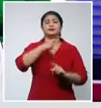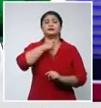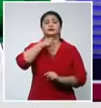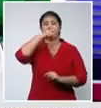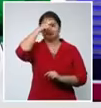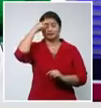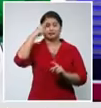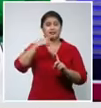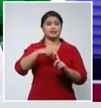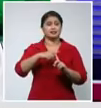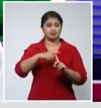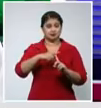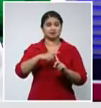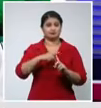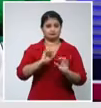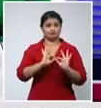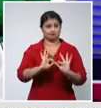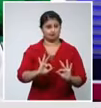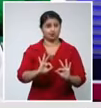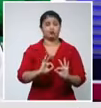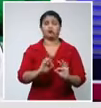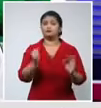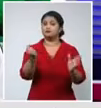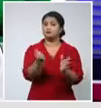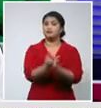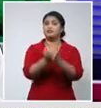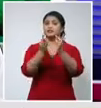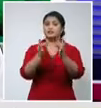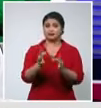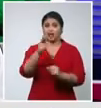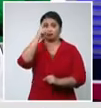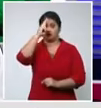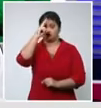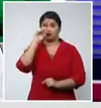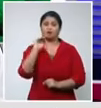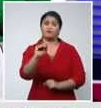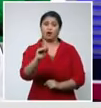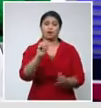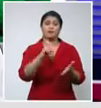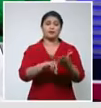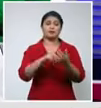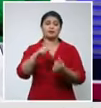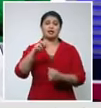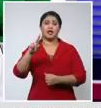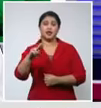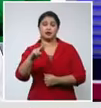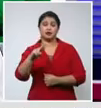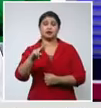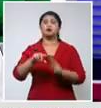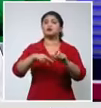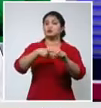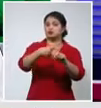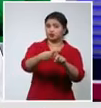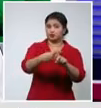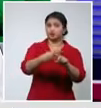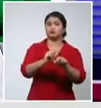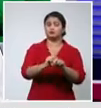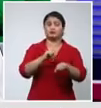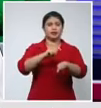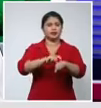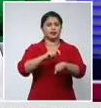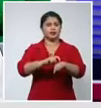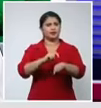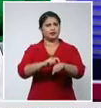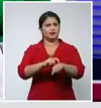ingresó, se confirmó mediante el PCR y después de una estadía hospitalaria